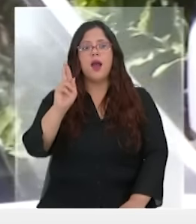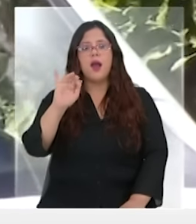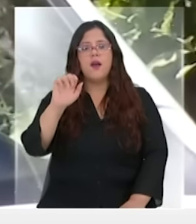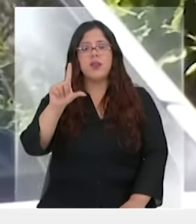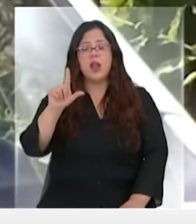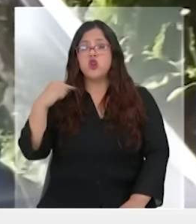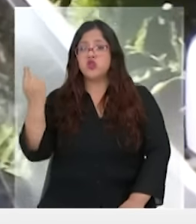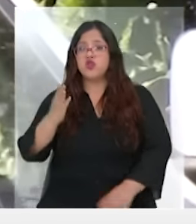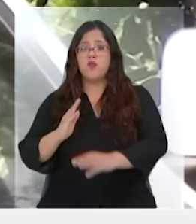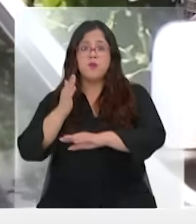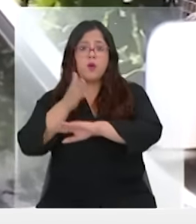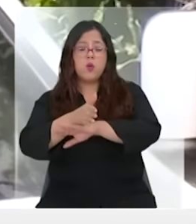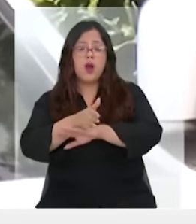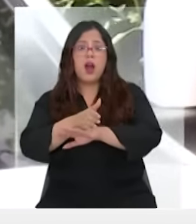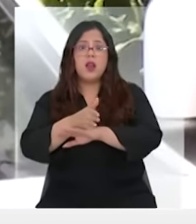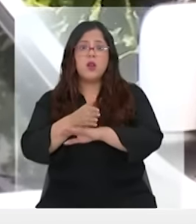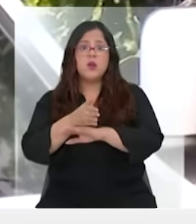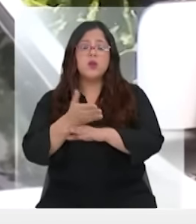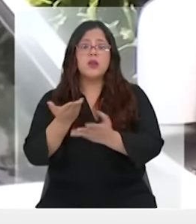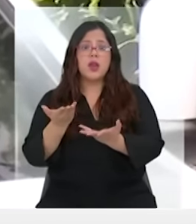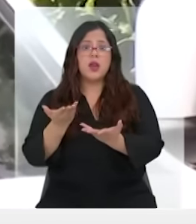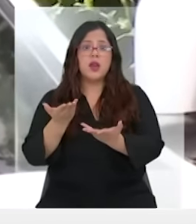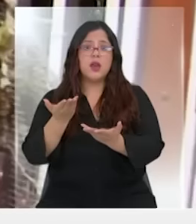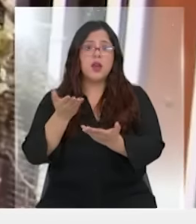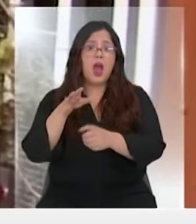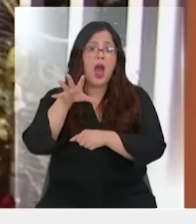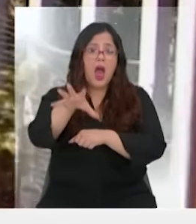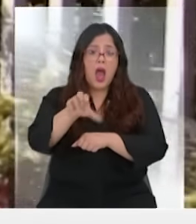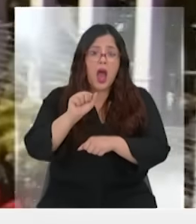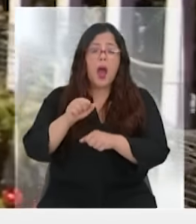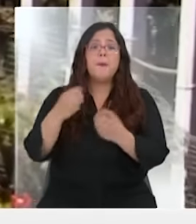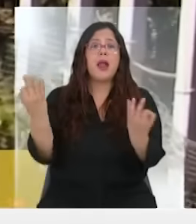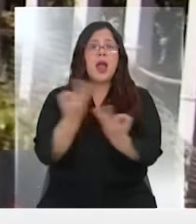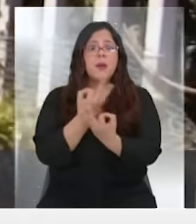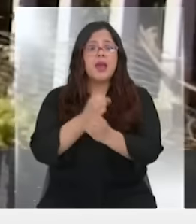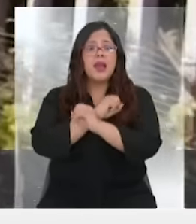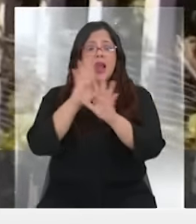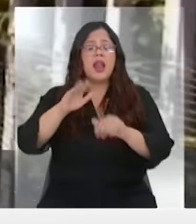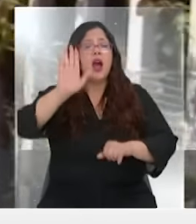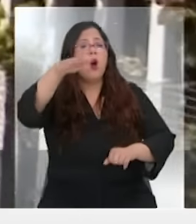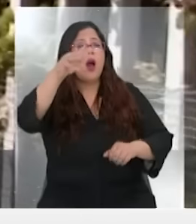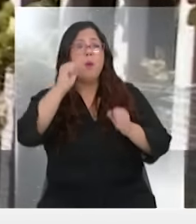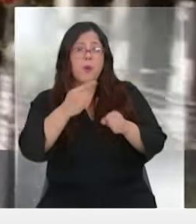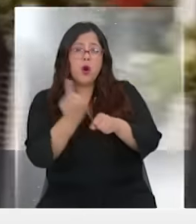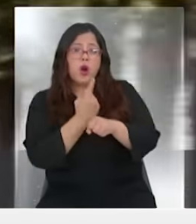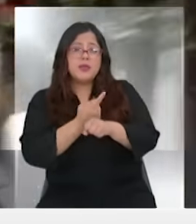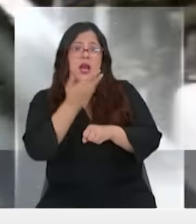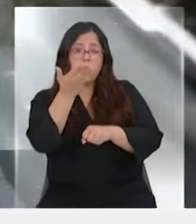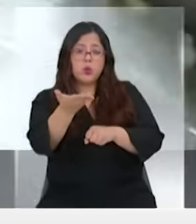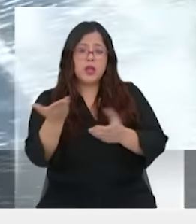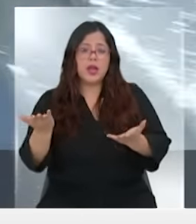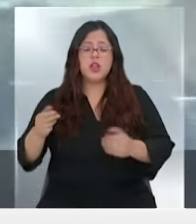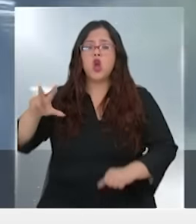Gabriel. Fuimos a buscarlo para que aclare esta situación. Don Gabriel, ¿podemos conversar con usted